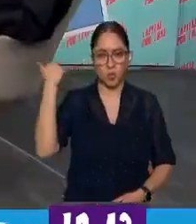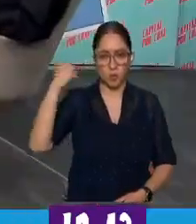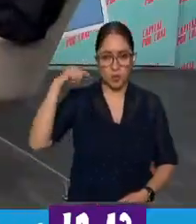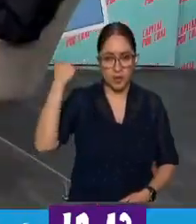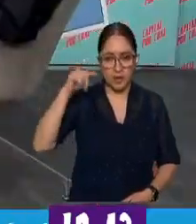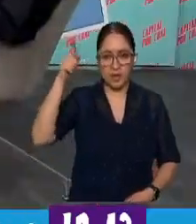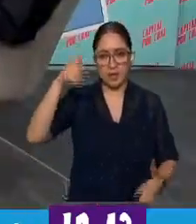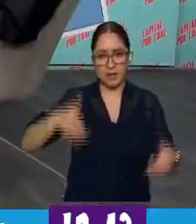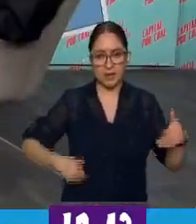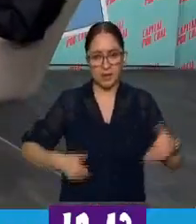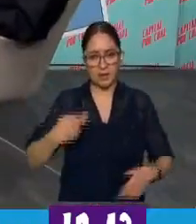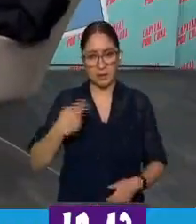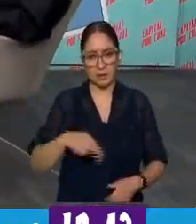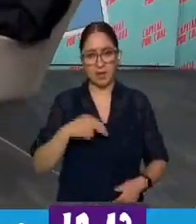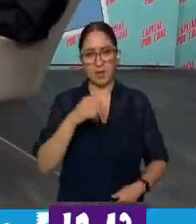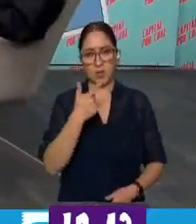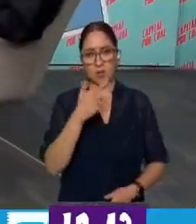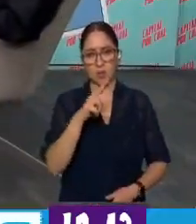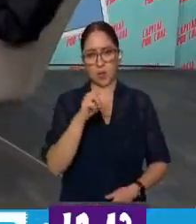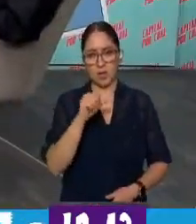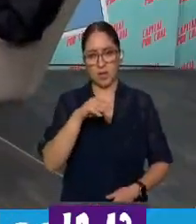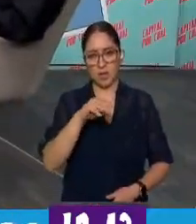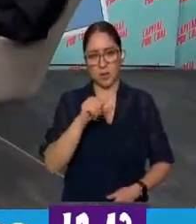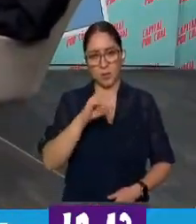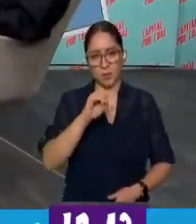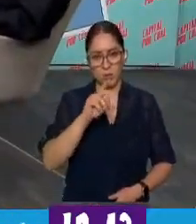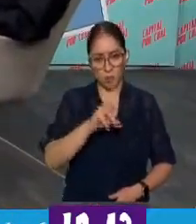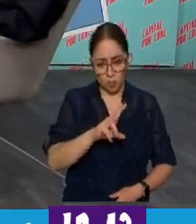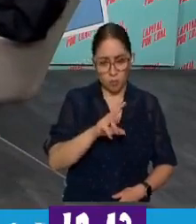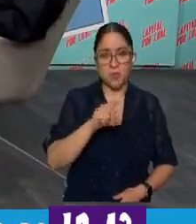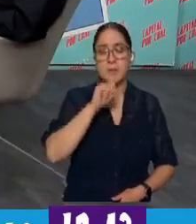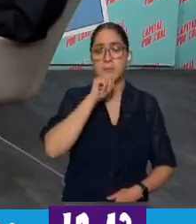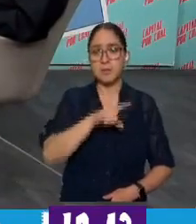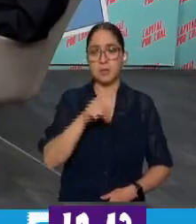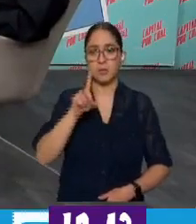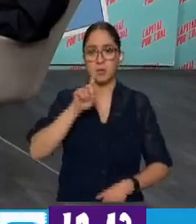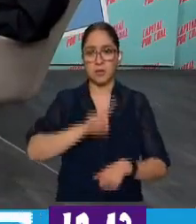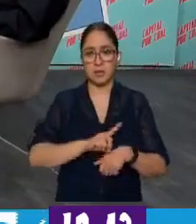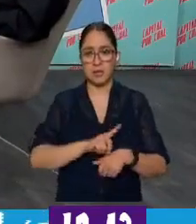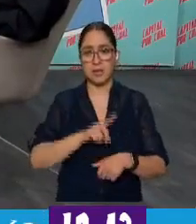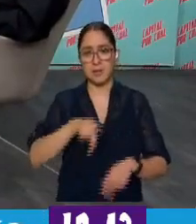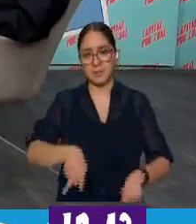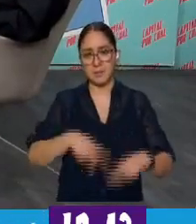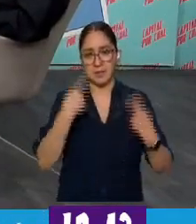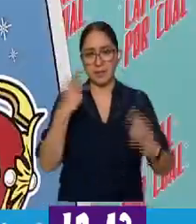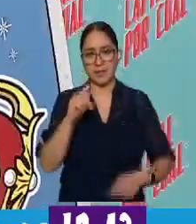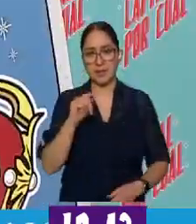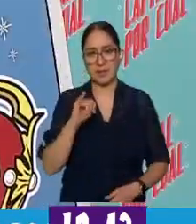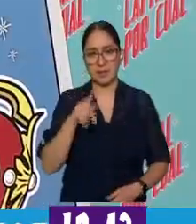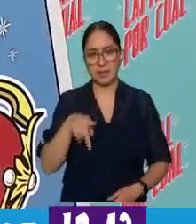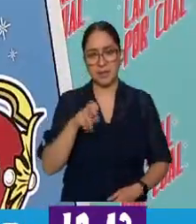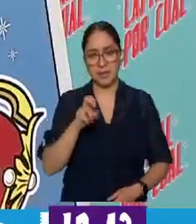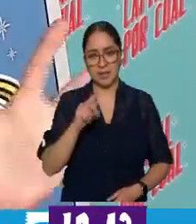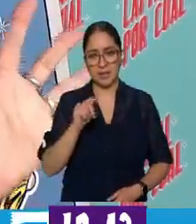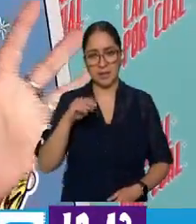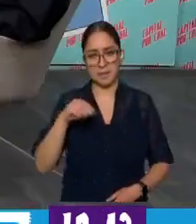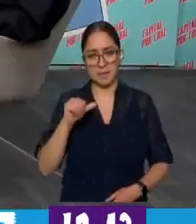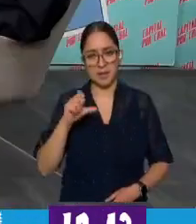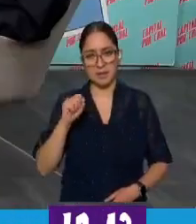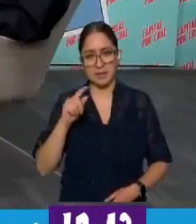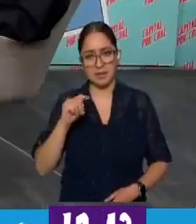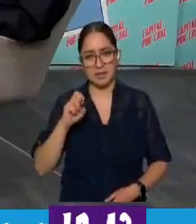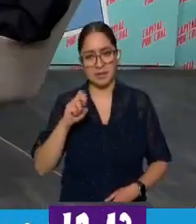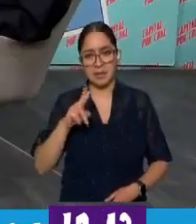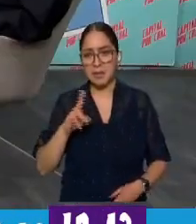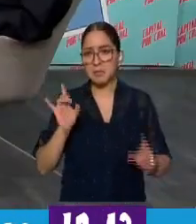al Teatro Guanamor, que también a banda de Guadalajara, por allá vamos a estar. 30 de junio también están en Ticketmaster los boletos, en taquilla. Y pues de